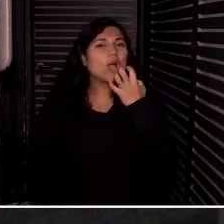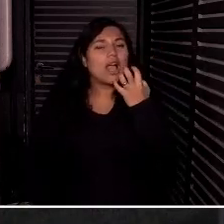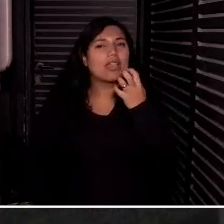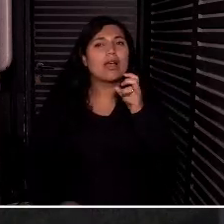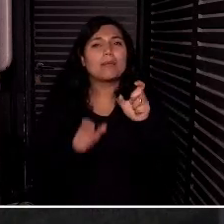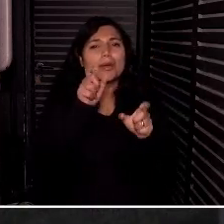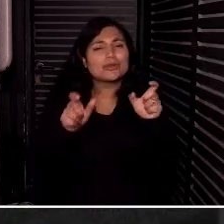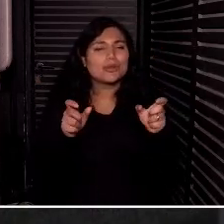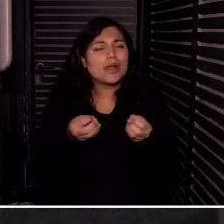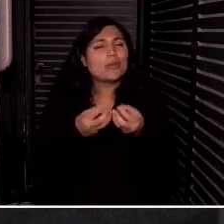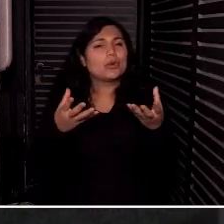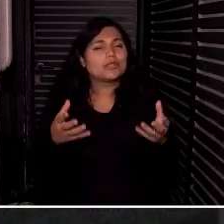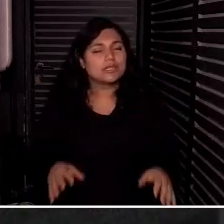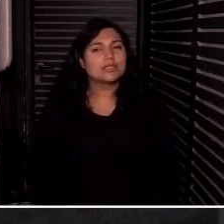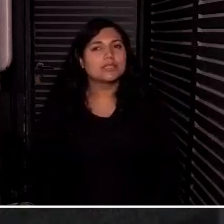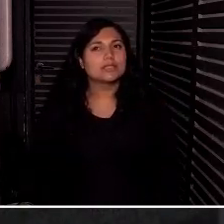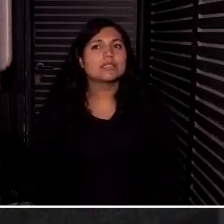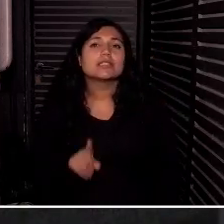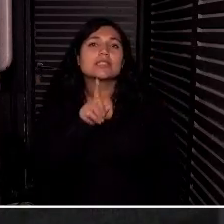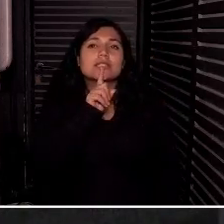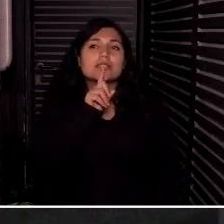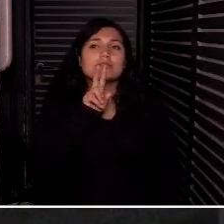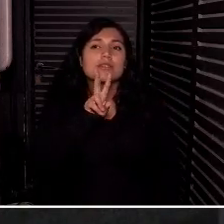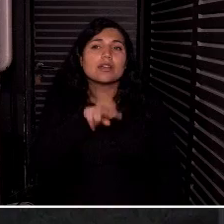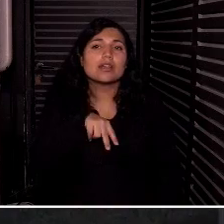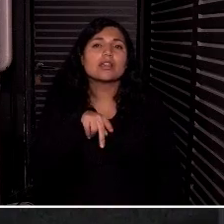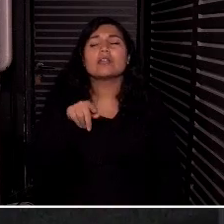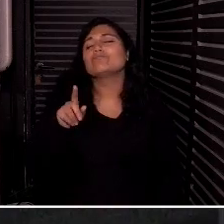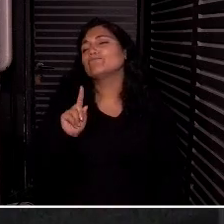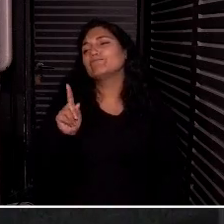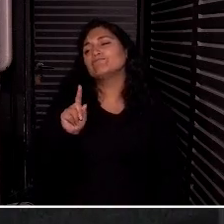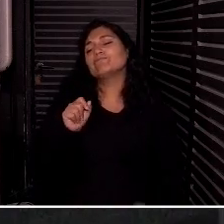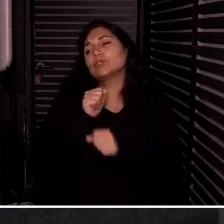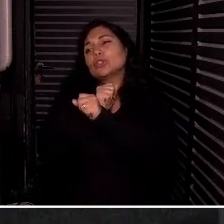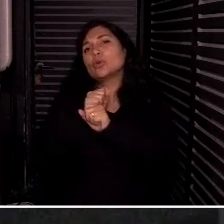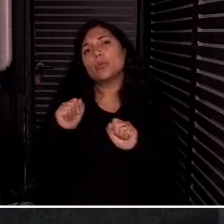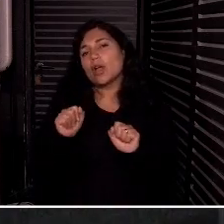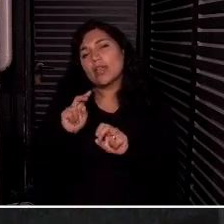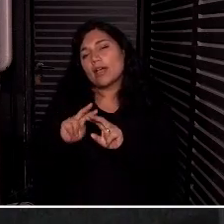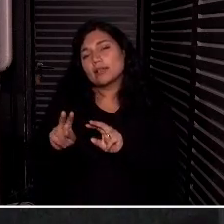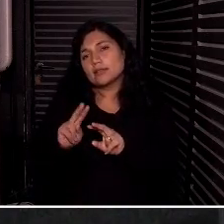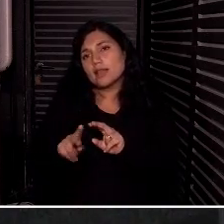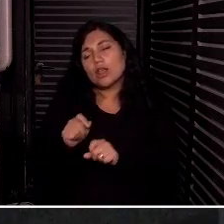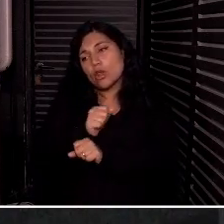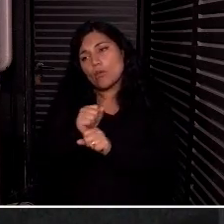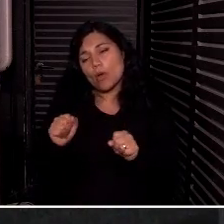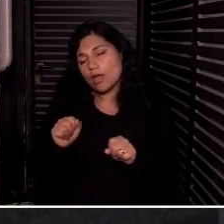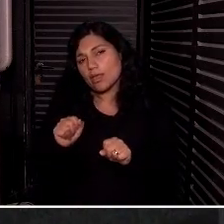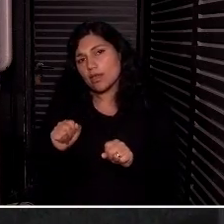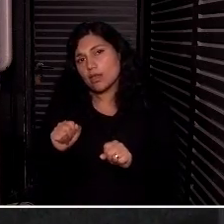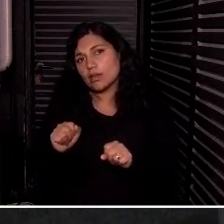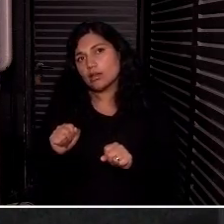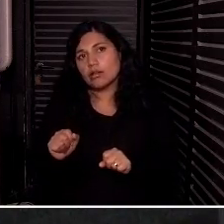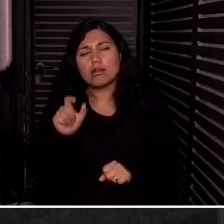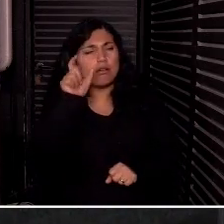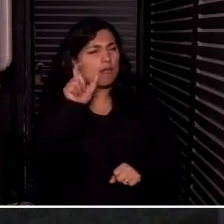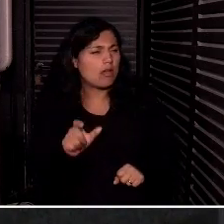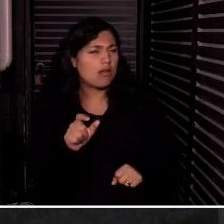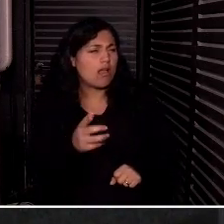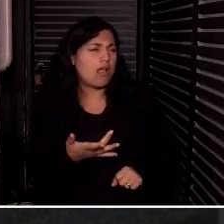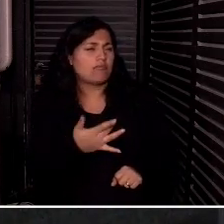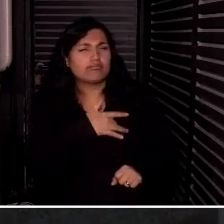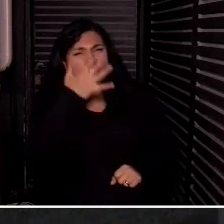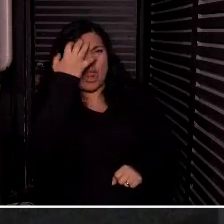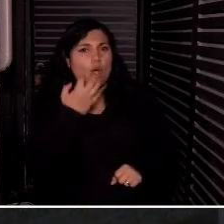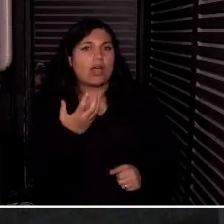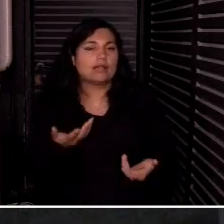eh eh en tvn decir que no que eso no se puede por alguna otra razón o que no lo vamos a hacer por algo responde a algún tema